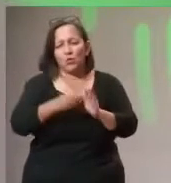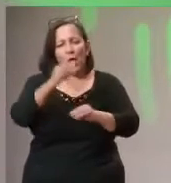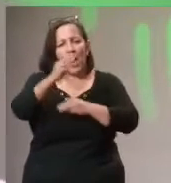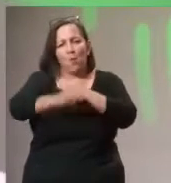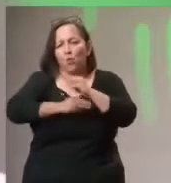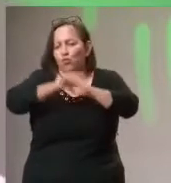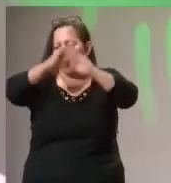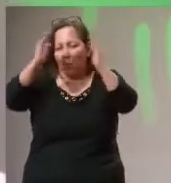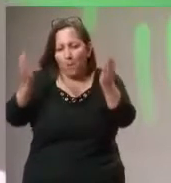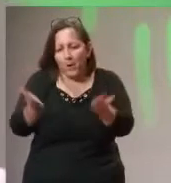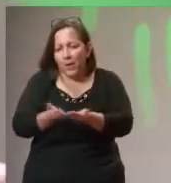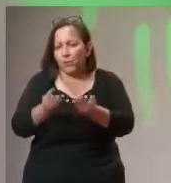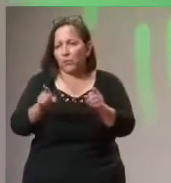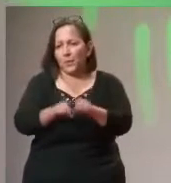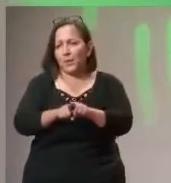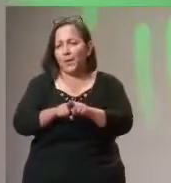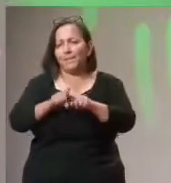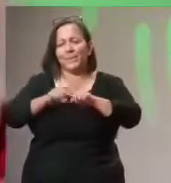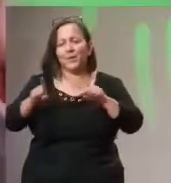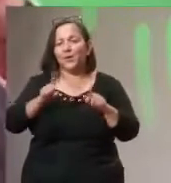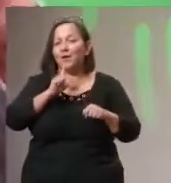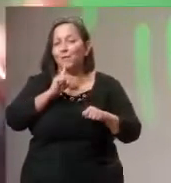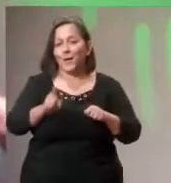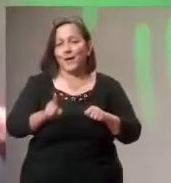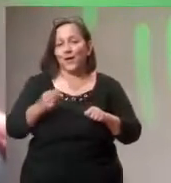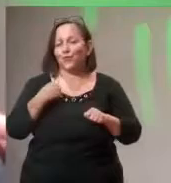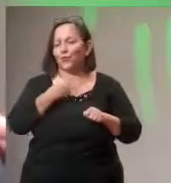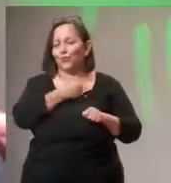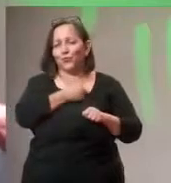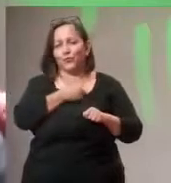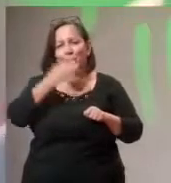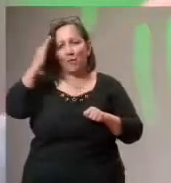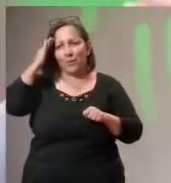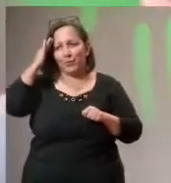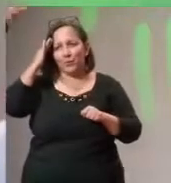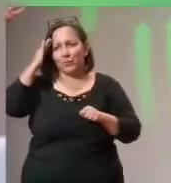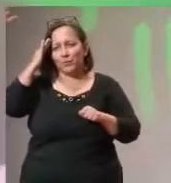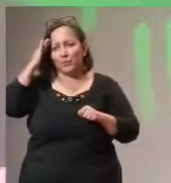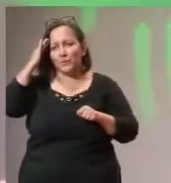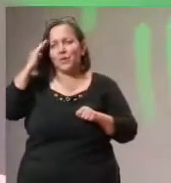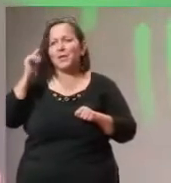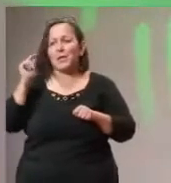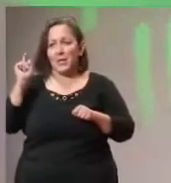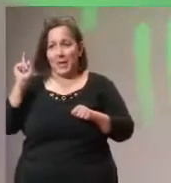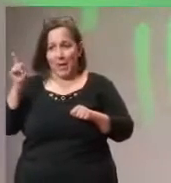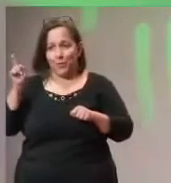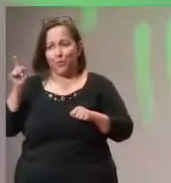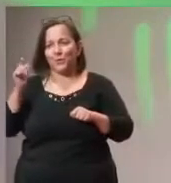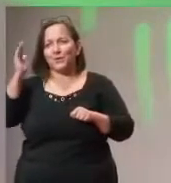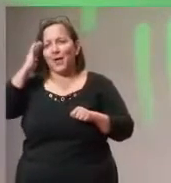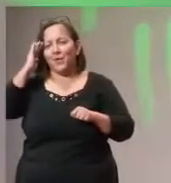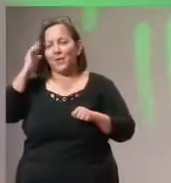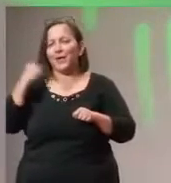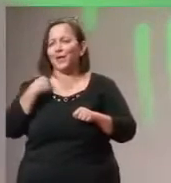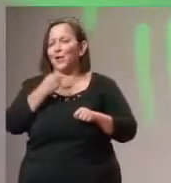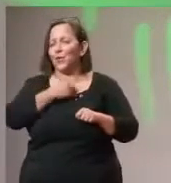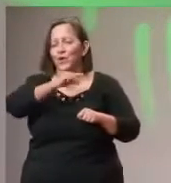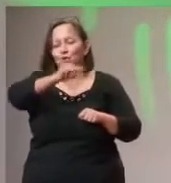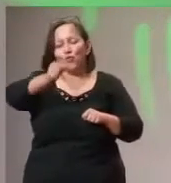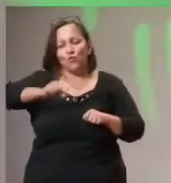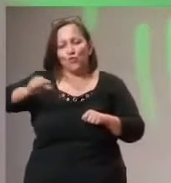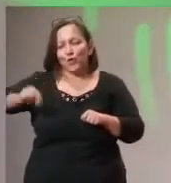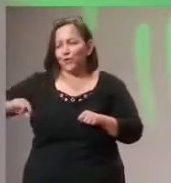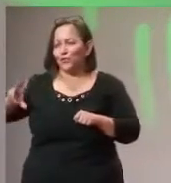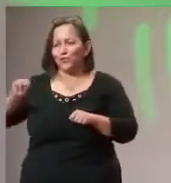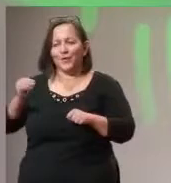mundo. Pero en la realidad nosotros sabemos y ellos saben de que nuestros ríos no